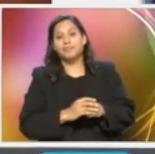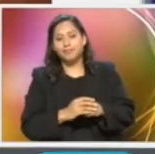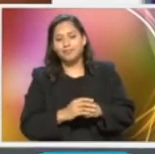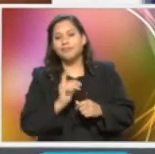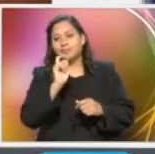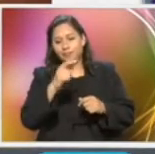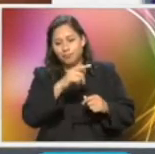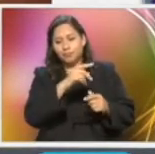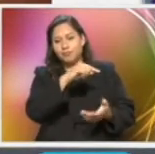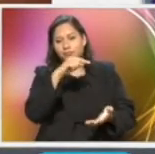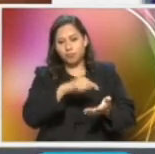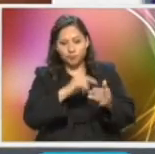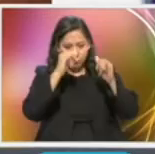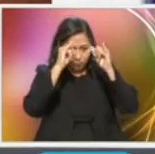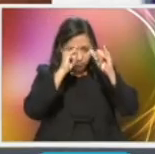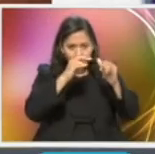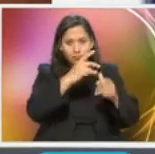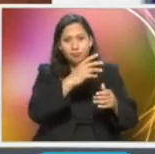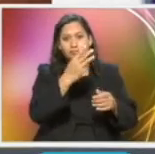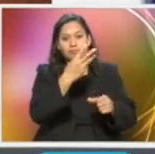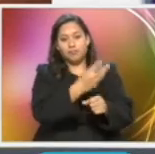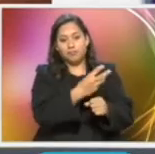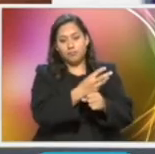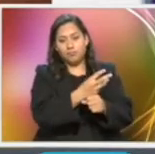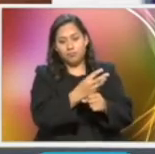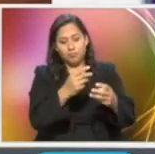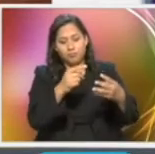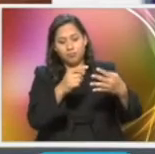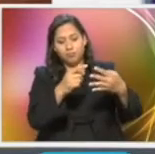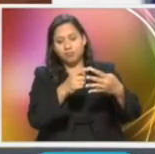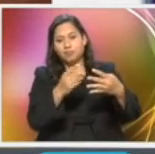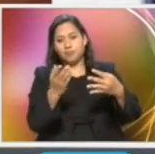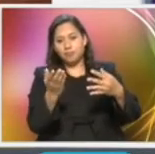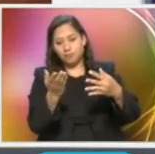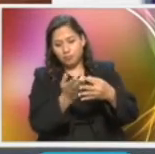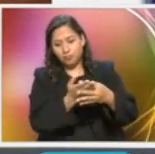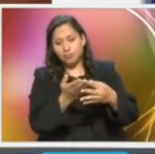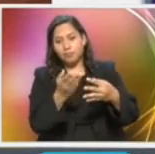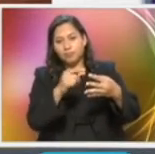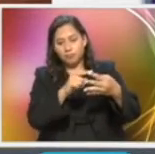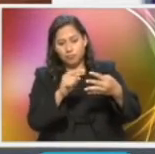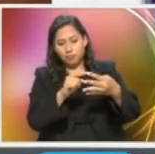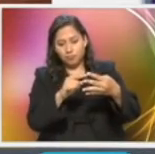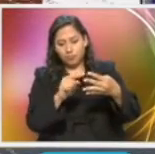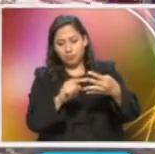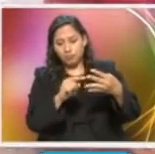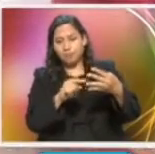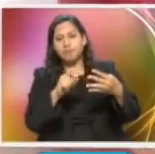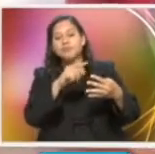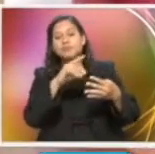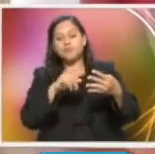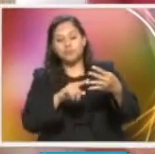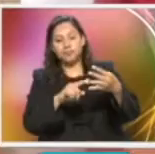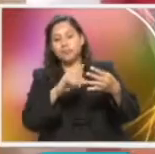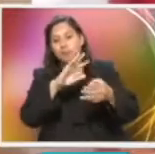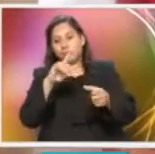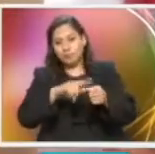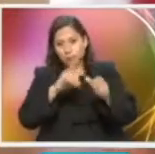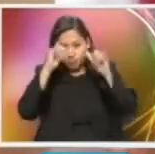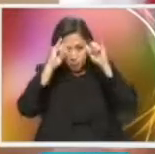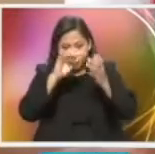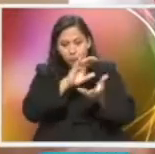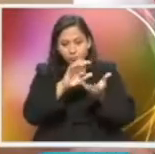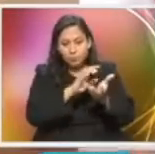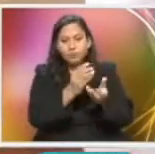sector ganadero. Es grande. Con una característica que el metano es más potente en términos de absorber